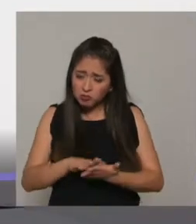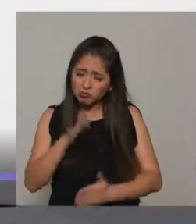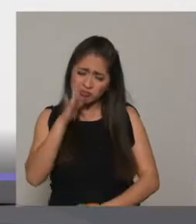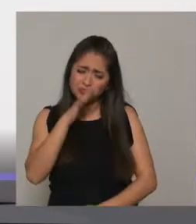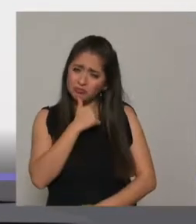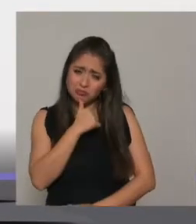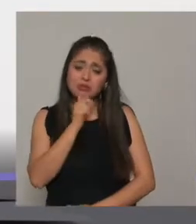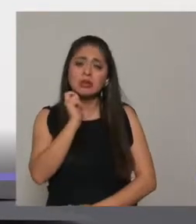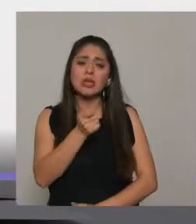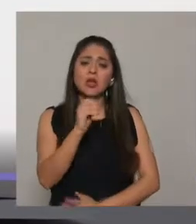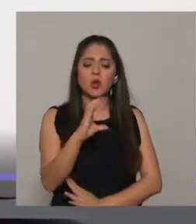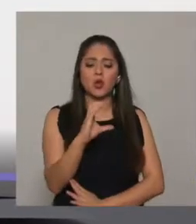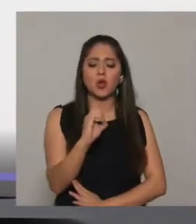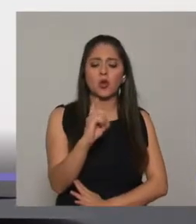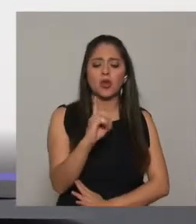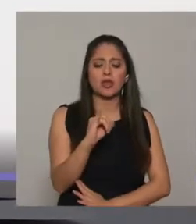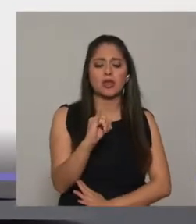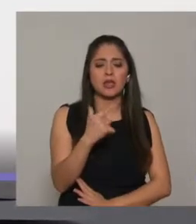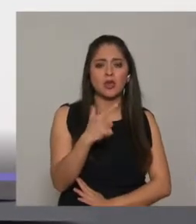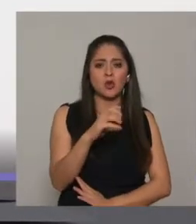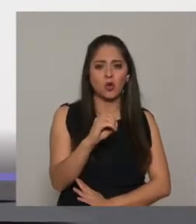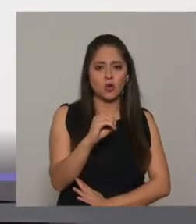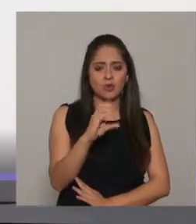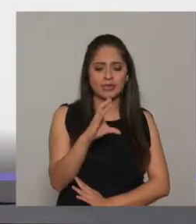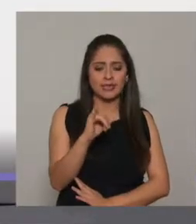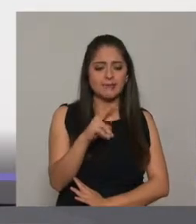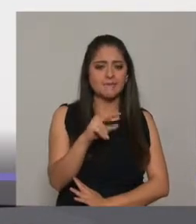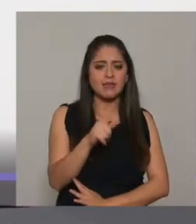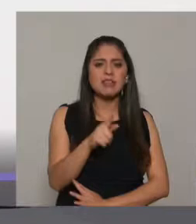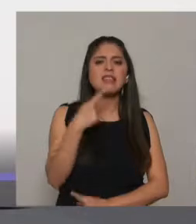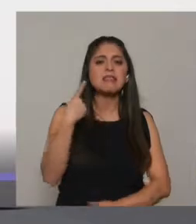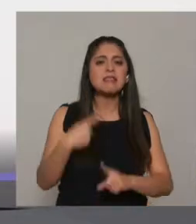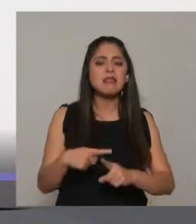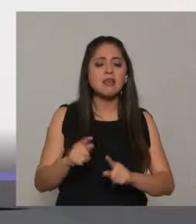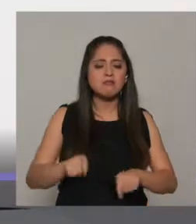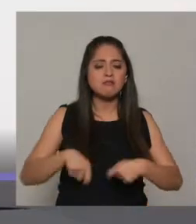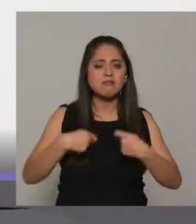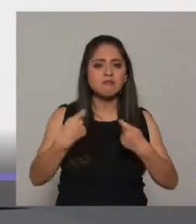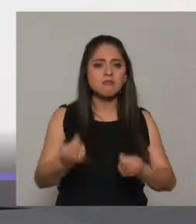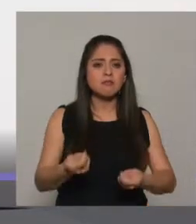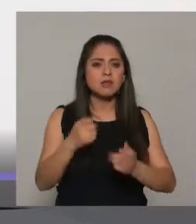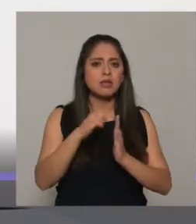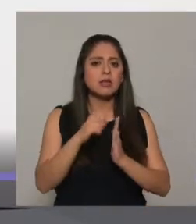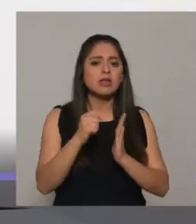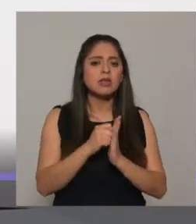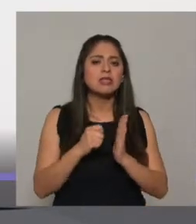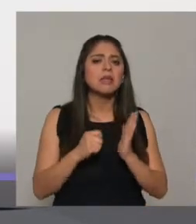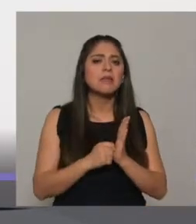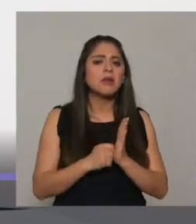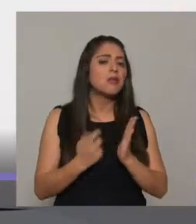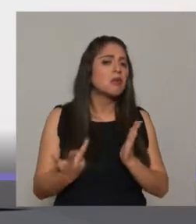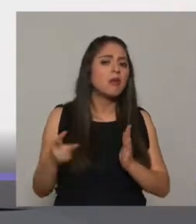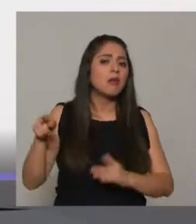testamentos únicamente pueden ser otorgados ante notario público. Entonces, lo que pueden falsificar será a lo mejor el testimonio,